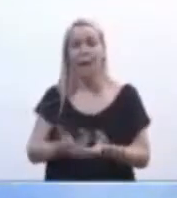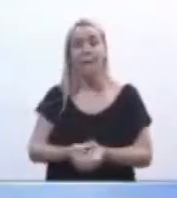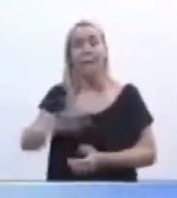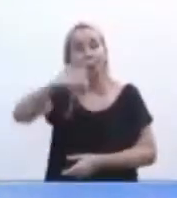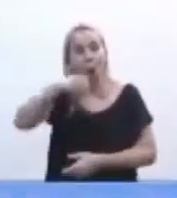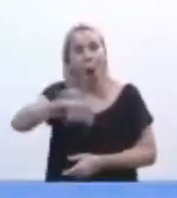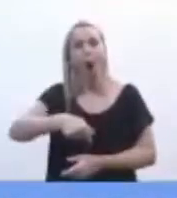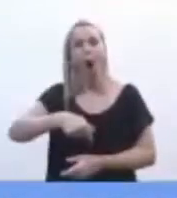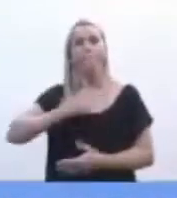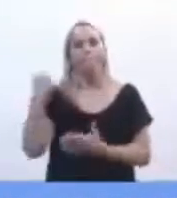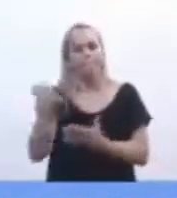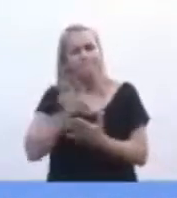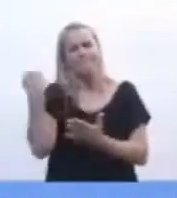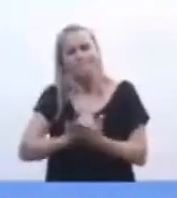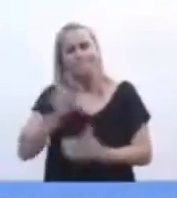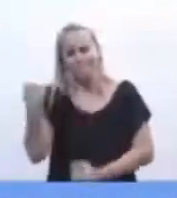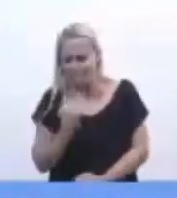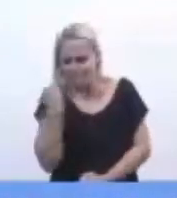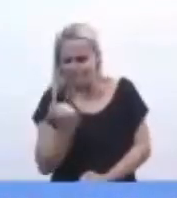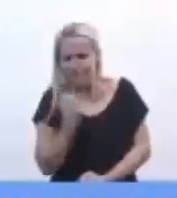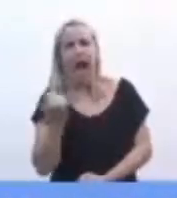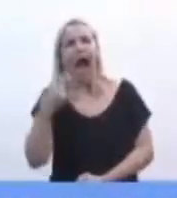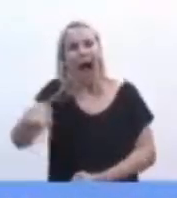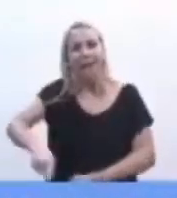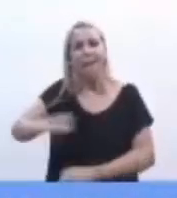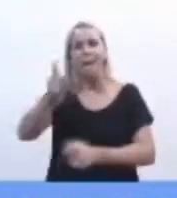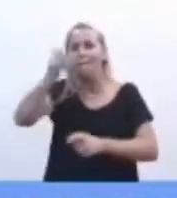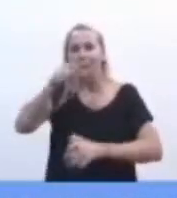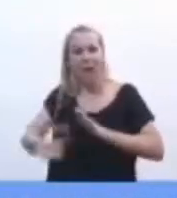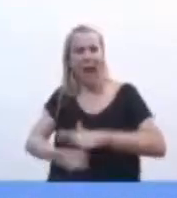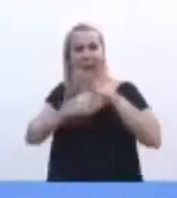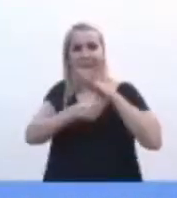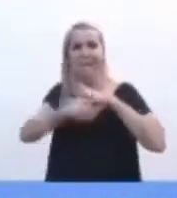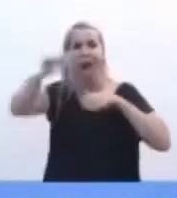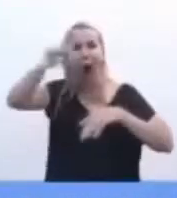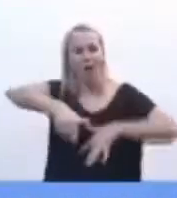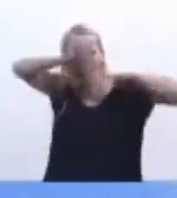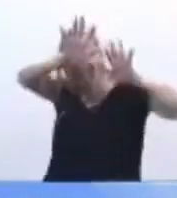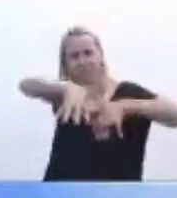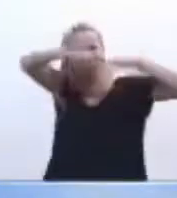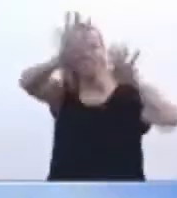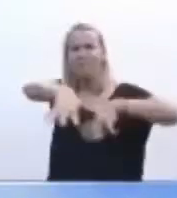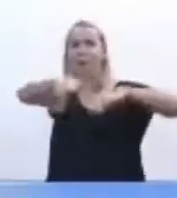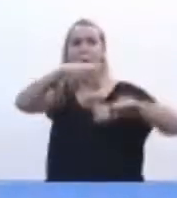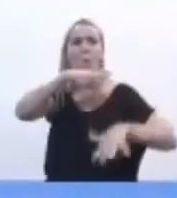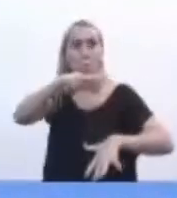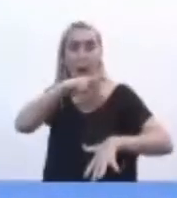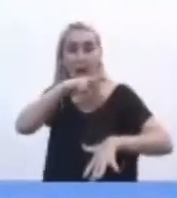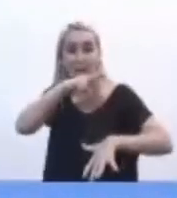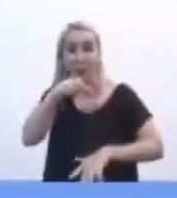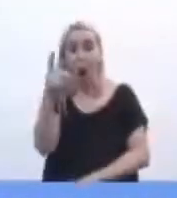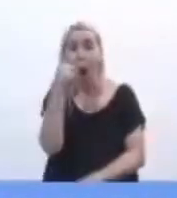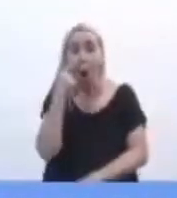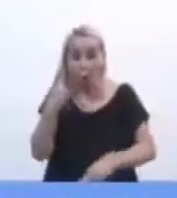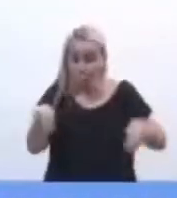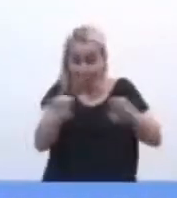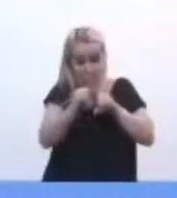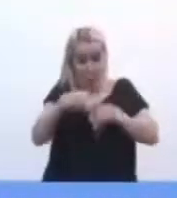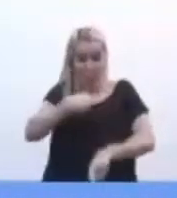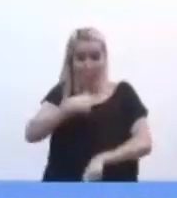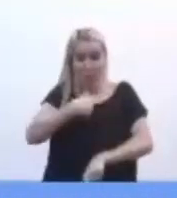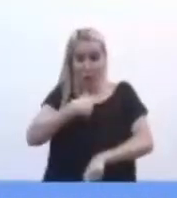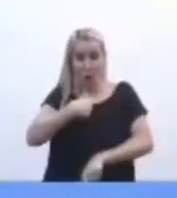perseverancia de las pioneras y por la aparición de esta marea verde varones como yo